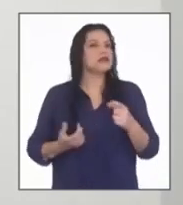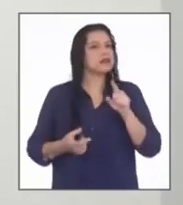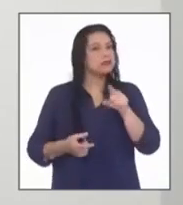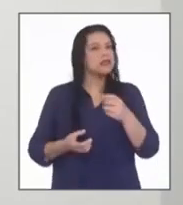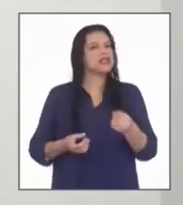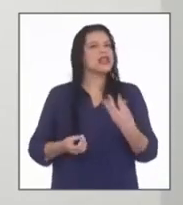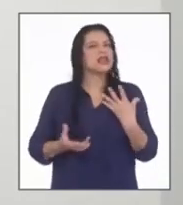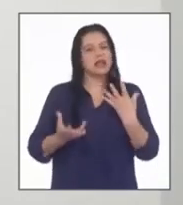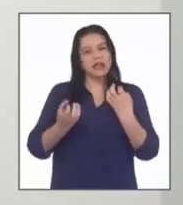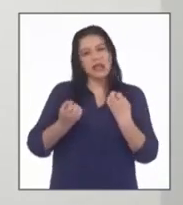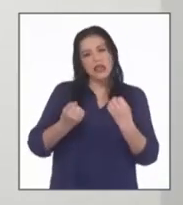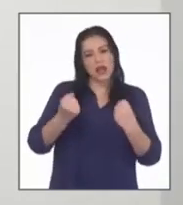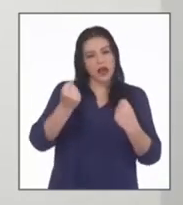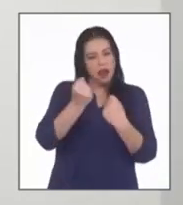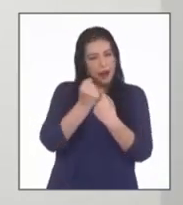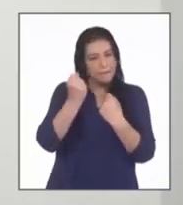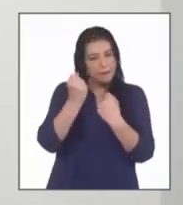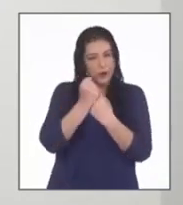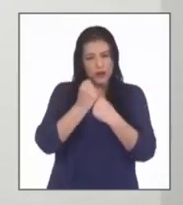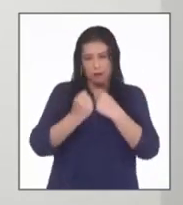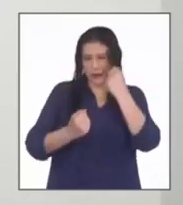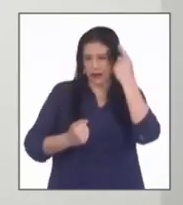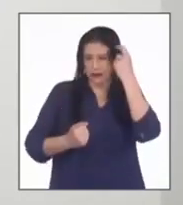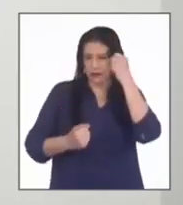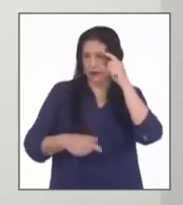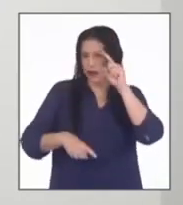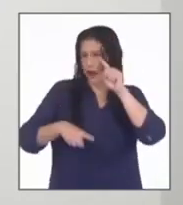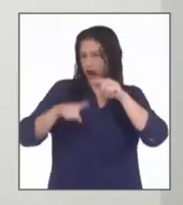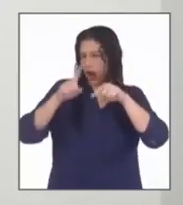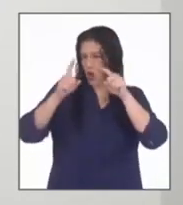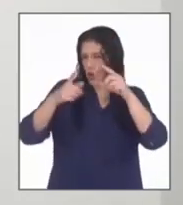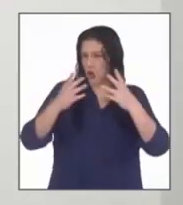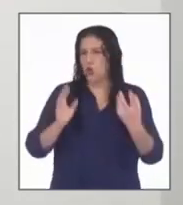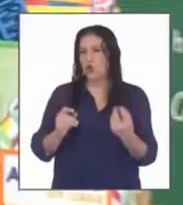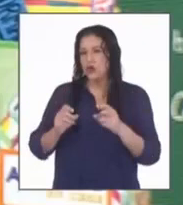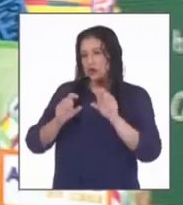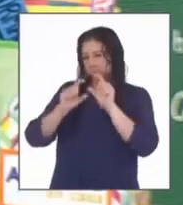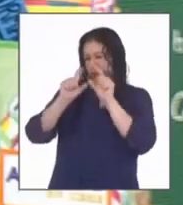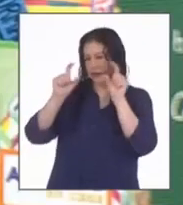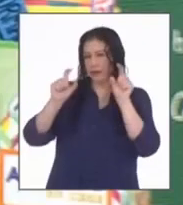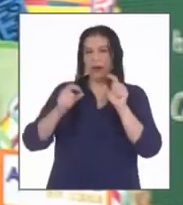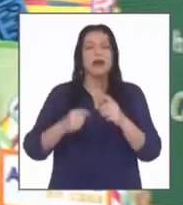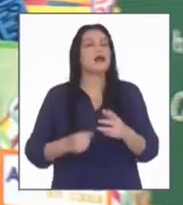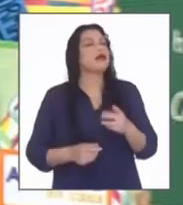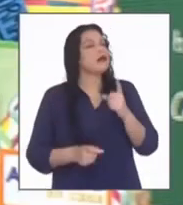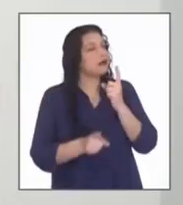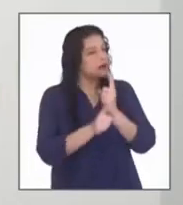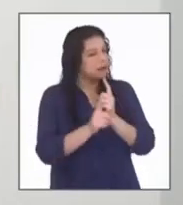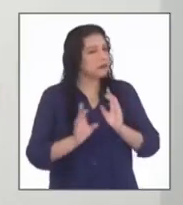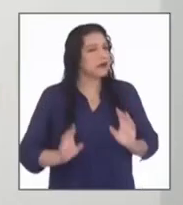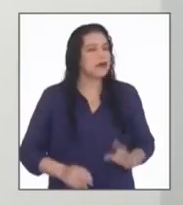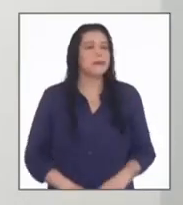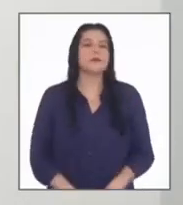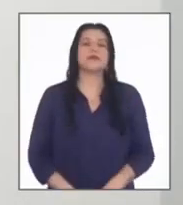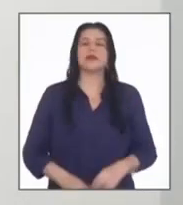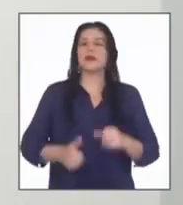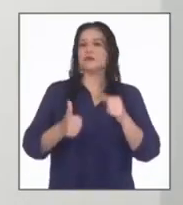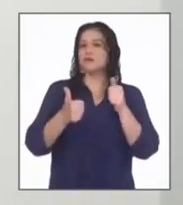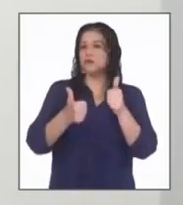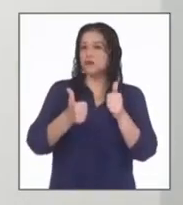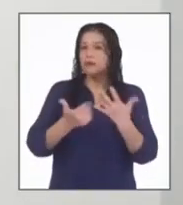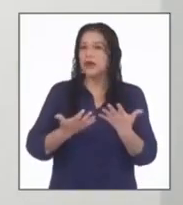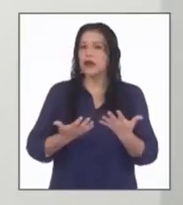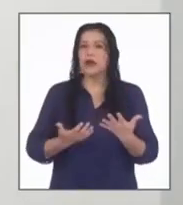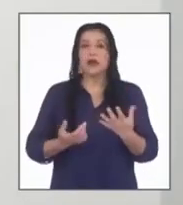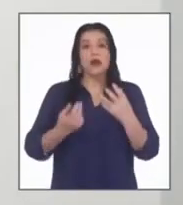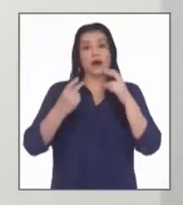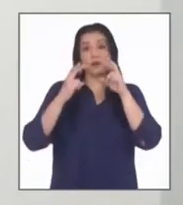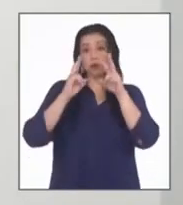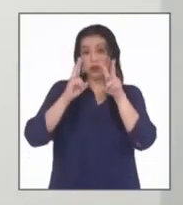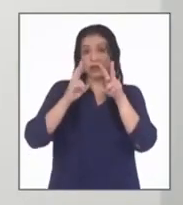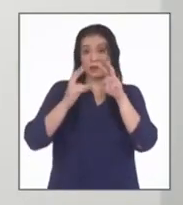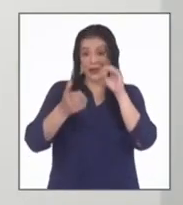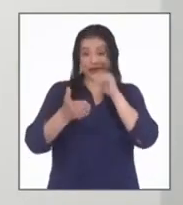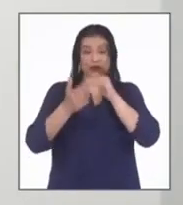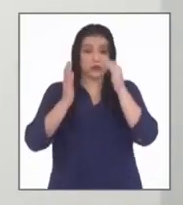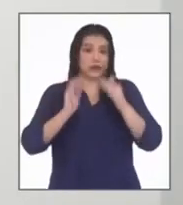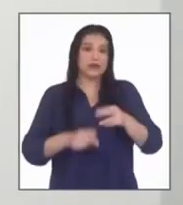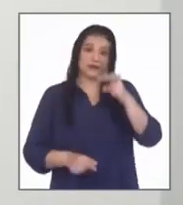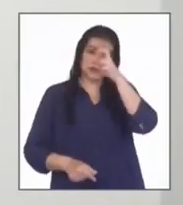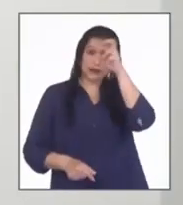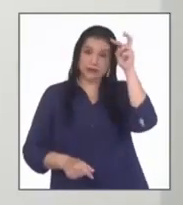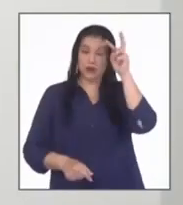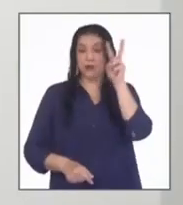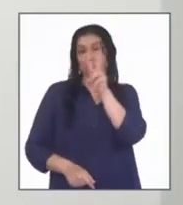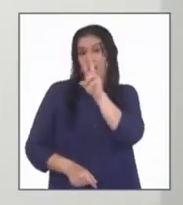indicaban que querían apoyo para interpretar ciertas expresiones, ¿verdad? Así es, profesora. Muy bien. Como ven, estudiantes de la